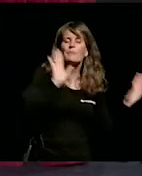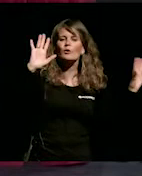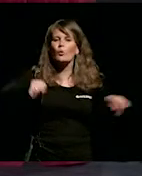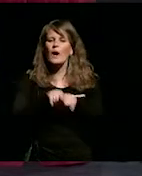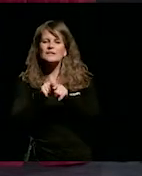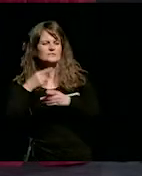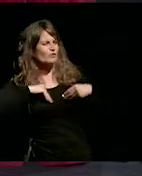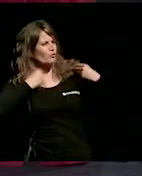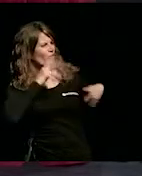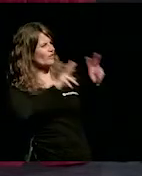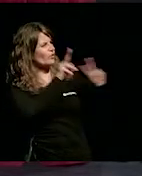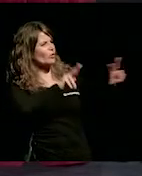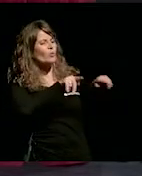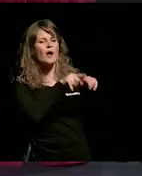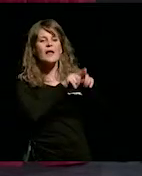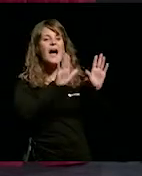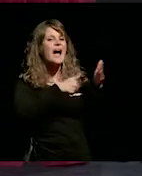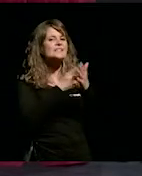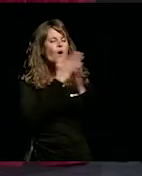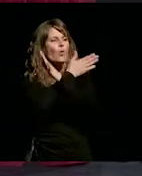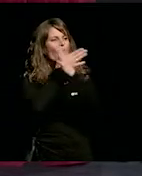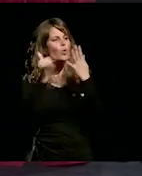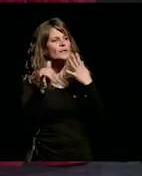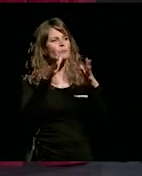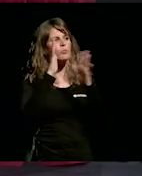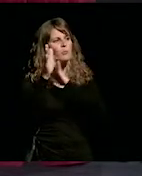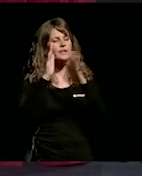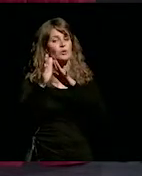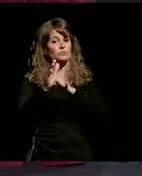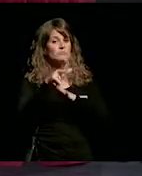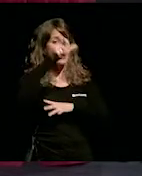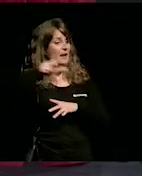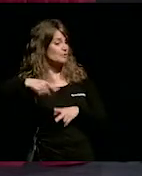brillante, disfruta hasta el último momento. La audiencia se lo pasa genial.